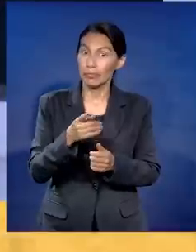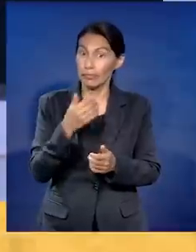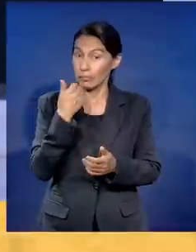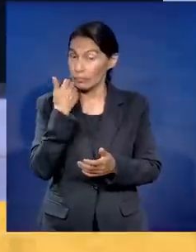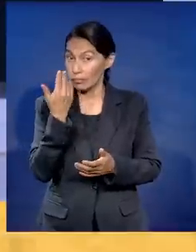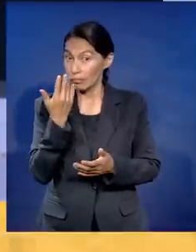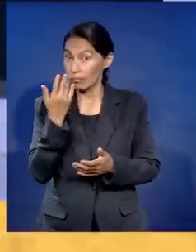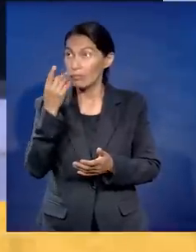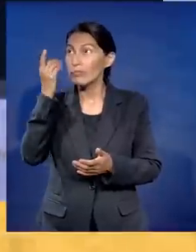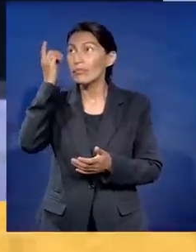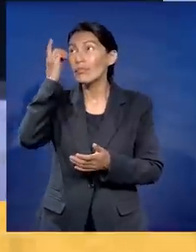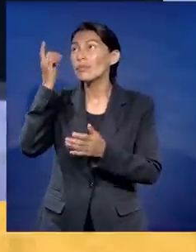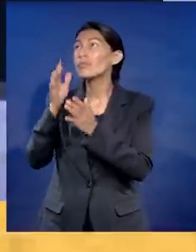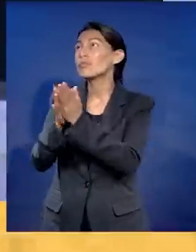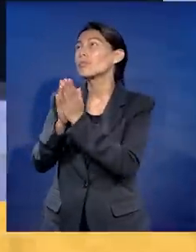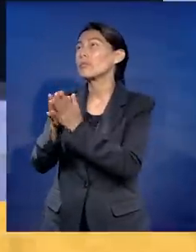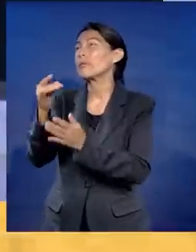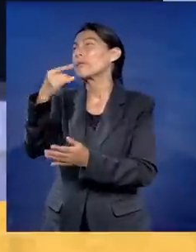esposo o su esposa.